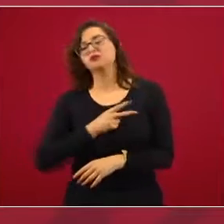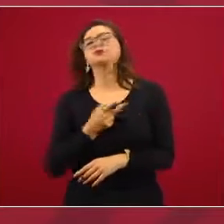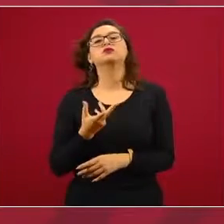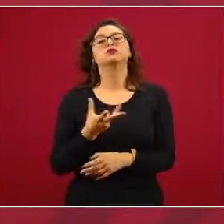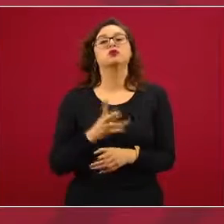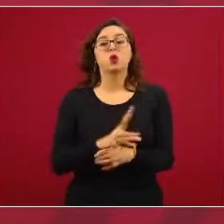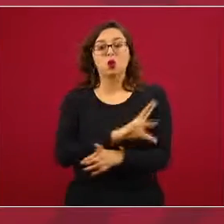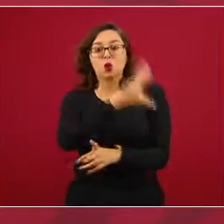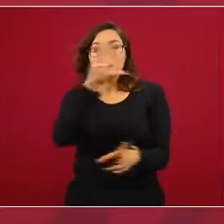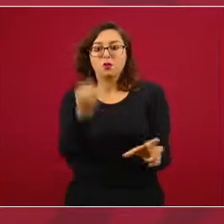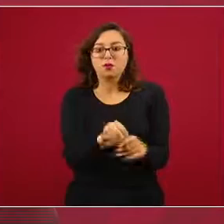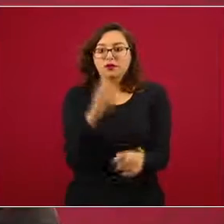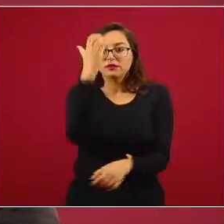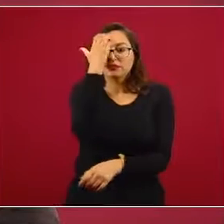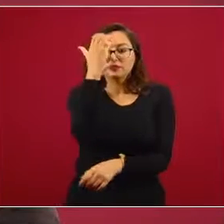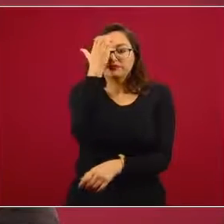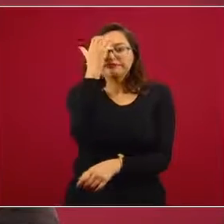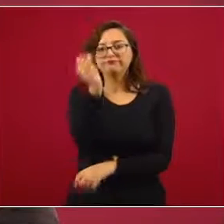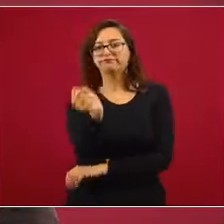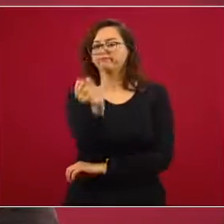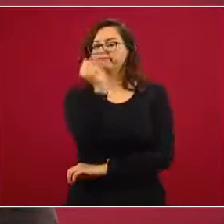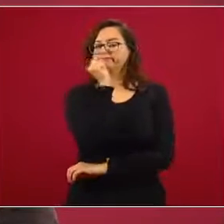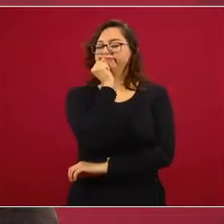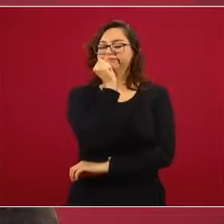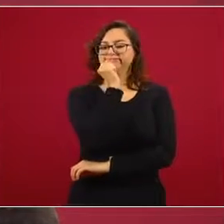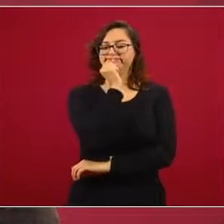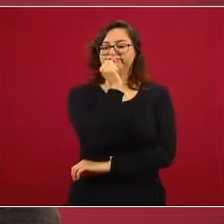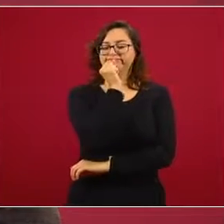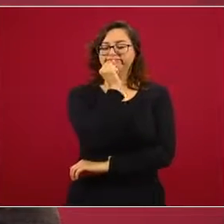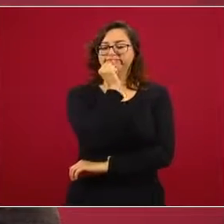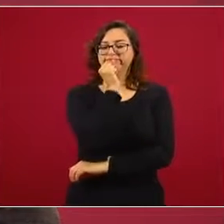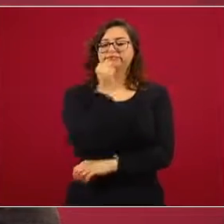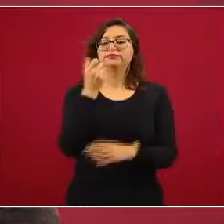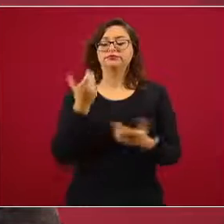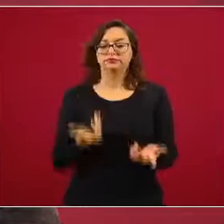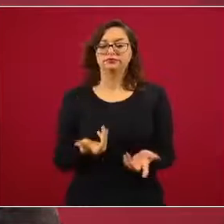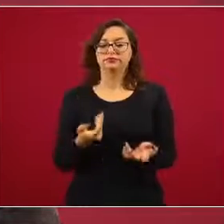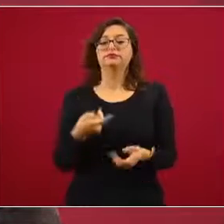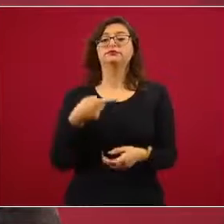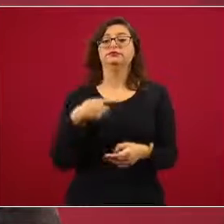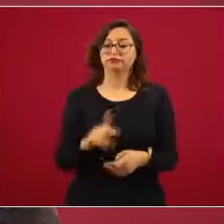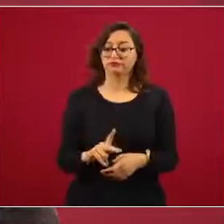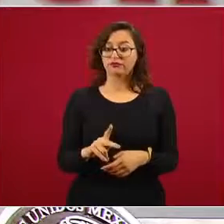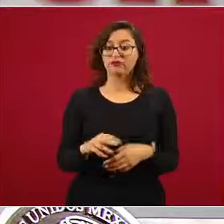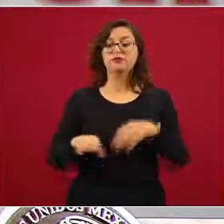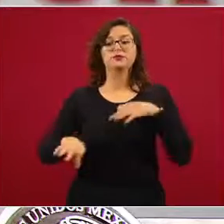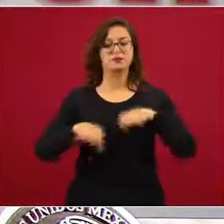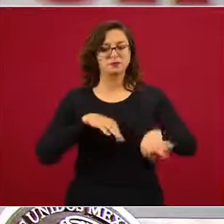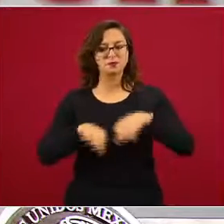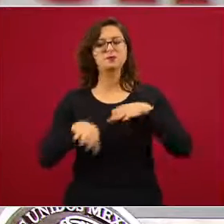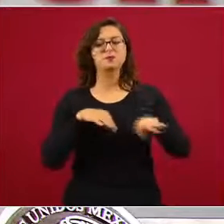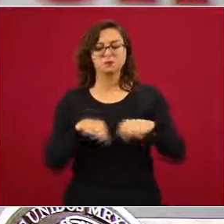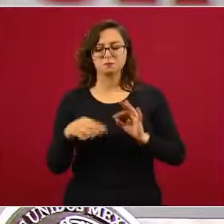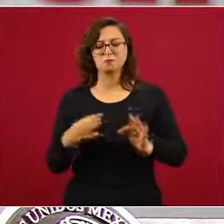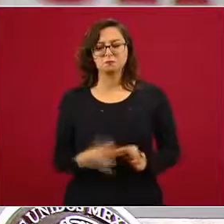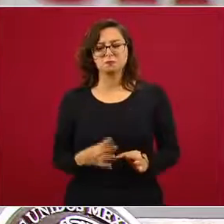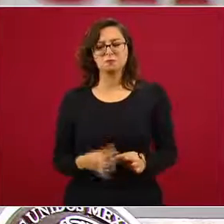podemos conocer totalmente su accionar. Y sí estamos trabajando, se ha hecho el